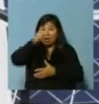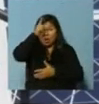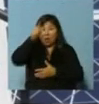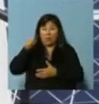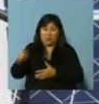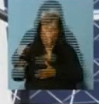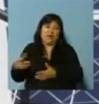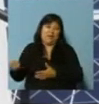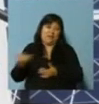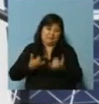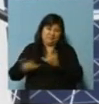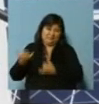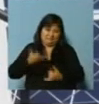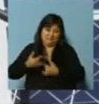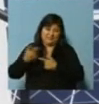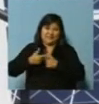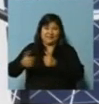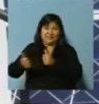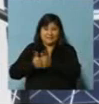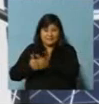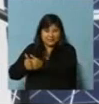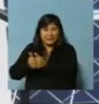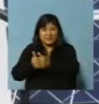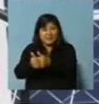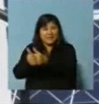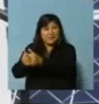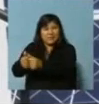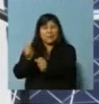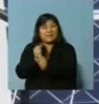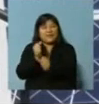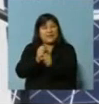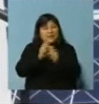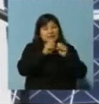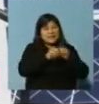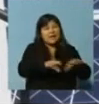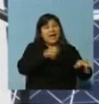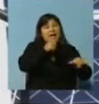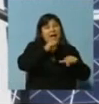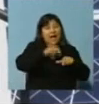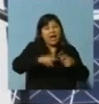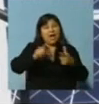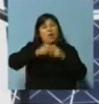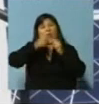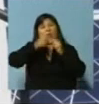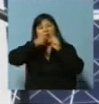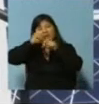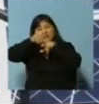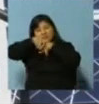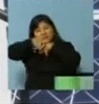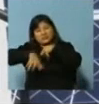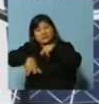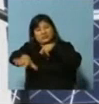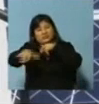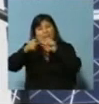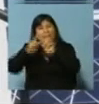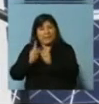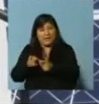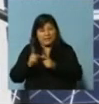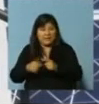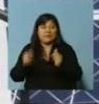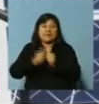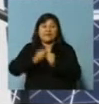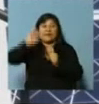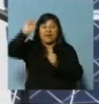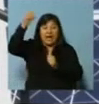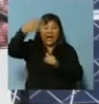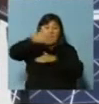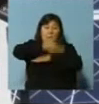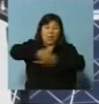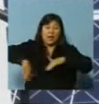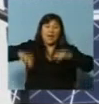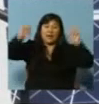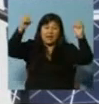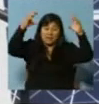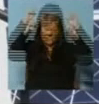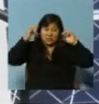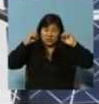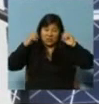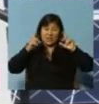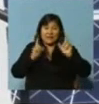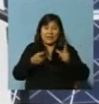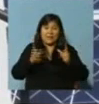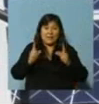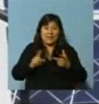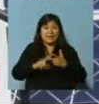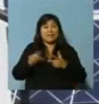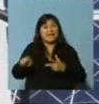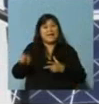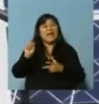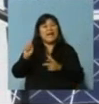que todavía tenemos pendiente, del agua, del riego, de bueno, el alumbrado público, que también hemos trabajado